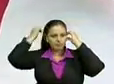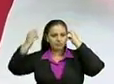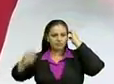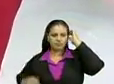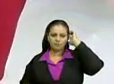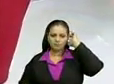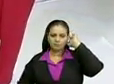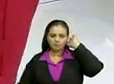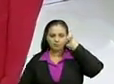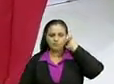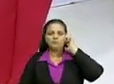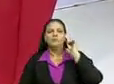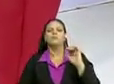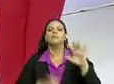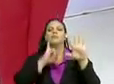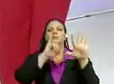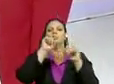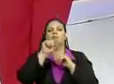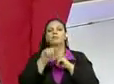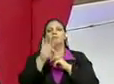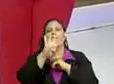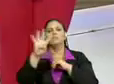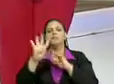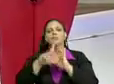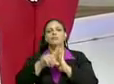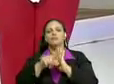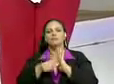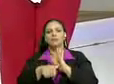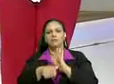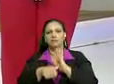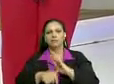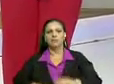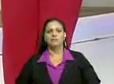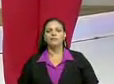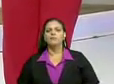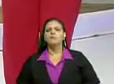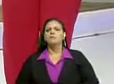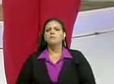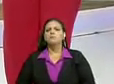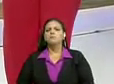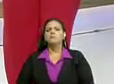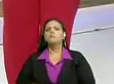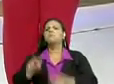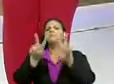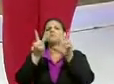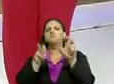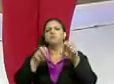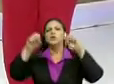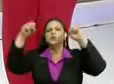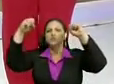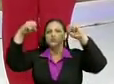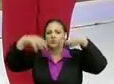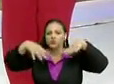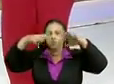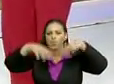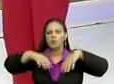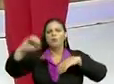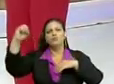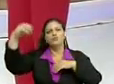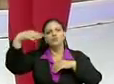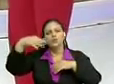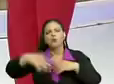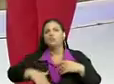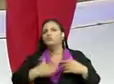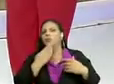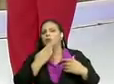Mañana con 44 minutos de vuelta junto a ustedes y junto a Mayra Montaño para compartirles el pronóstico del tiempo gracias al INAM.